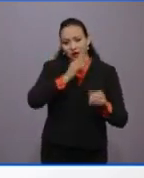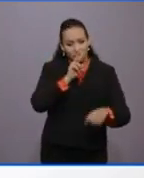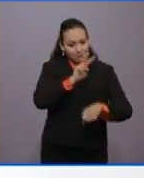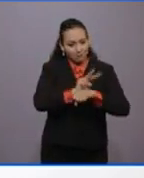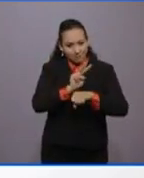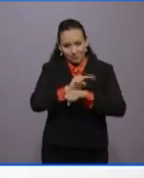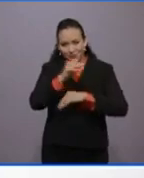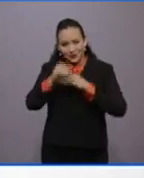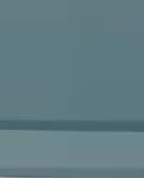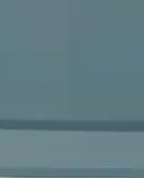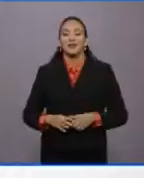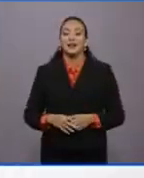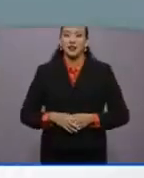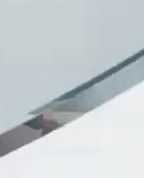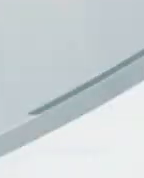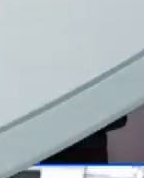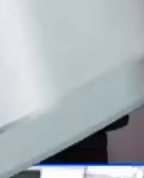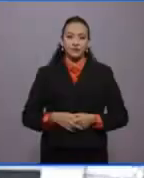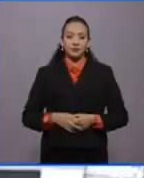cómputo.